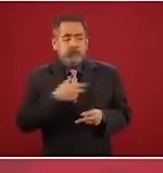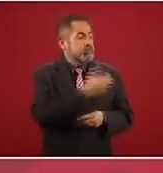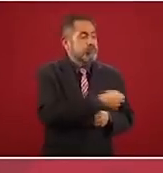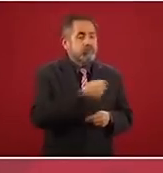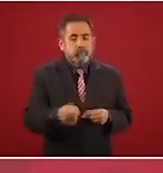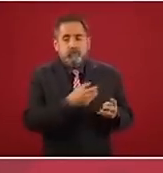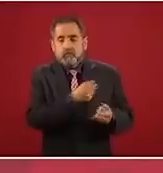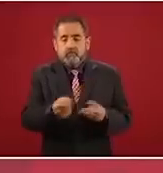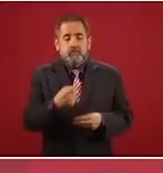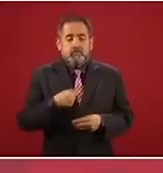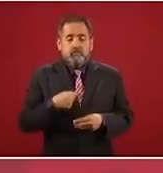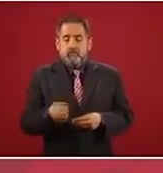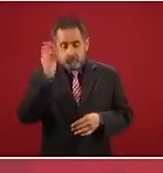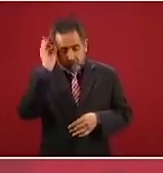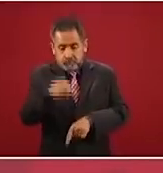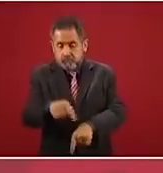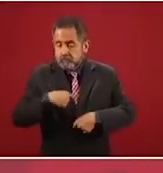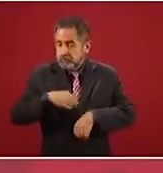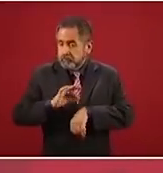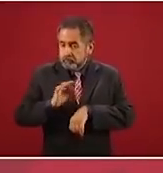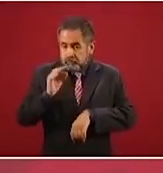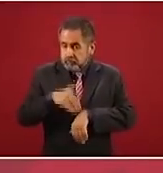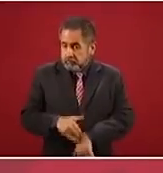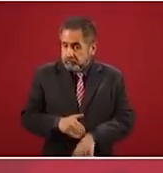tenían a sus empleados.